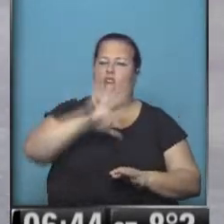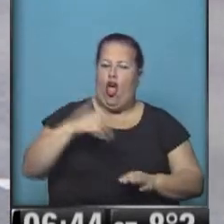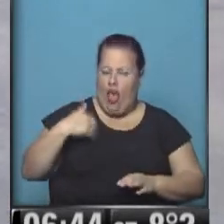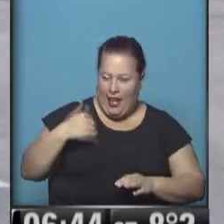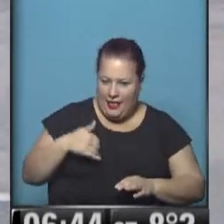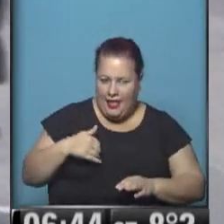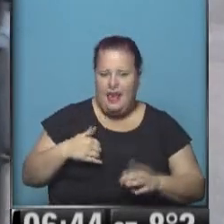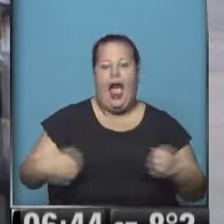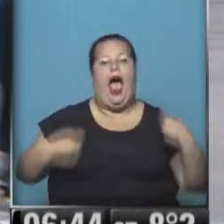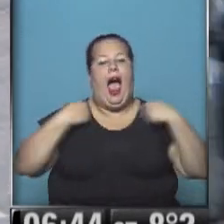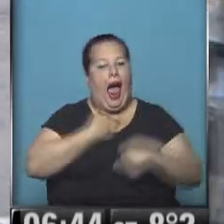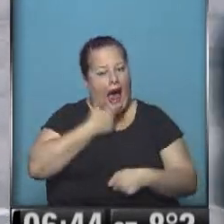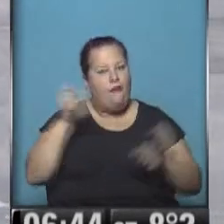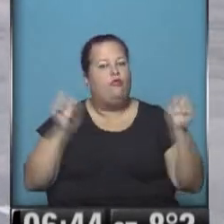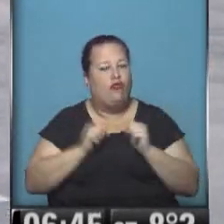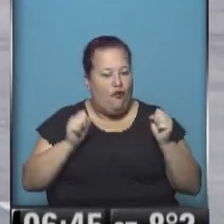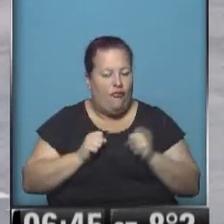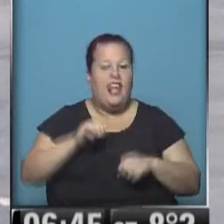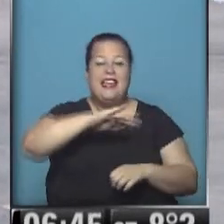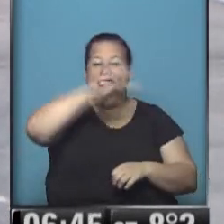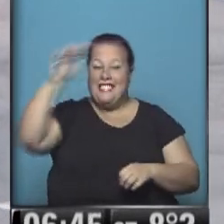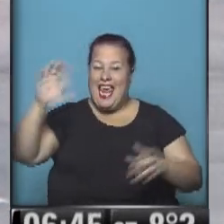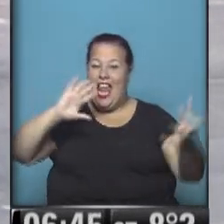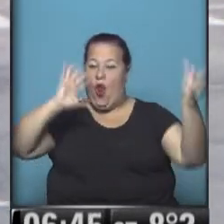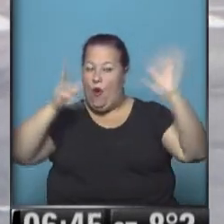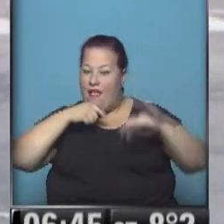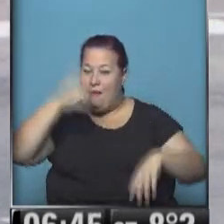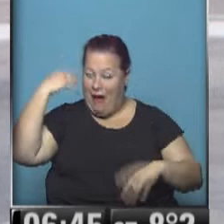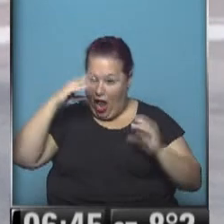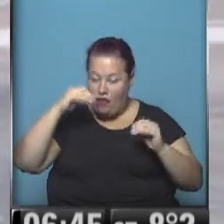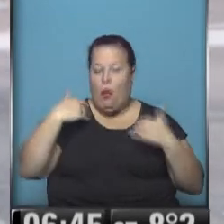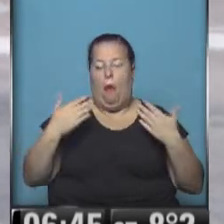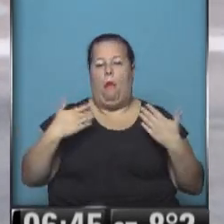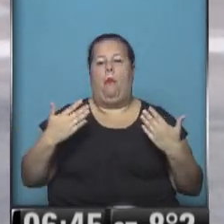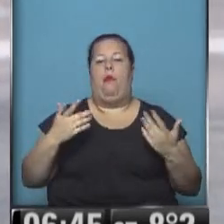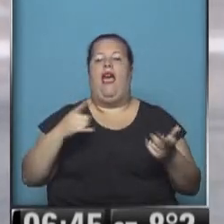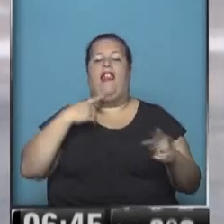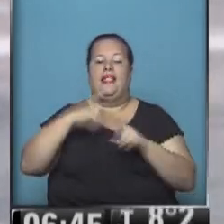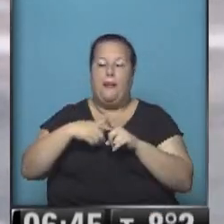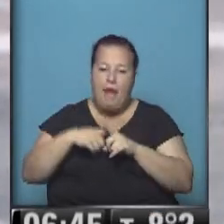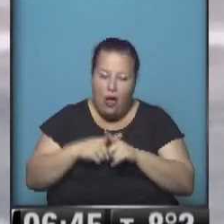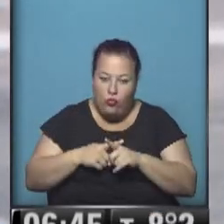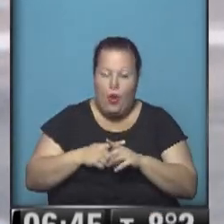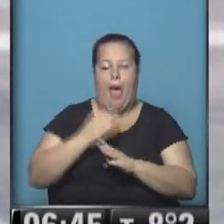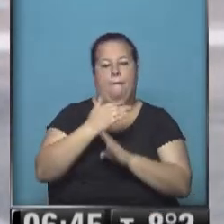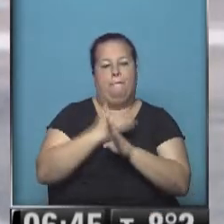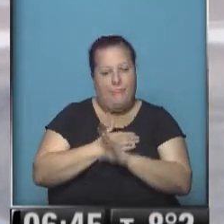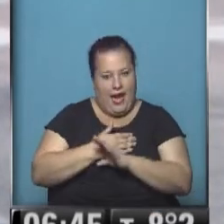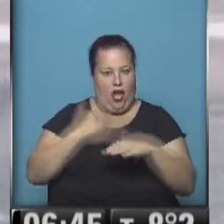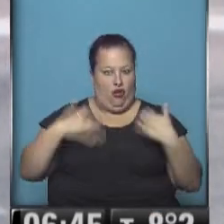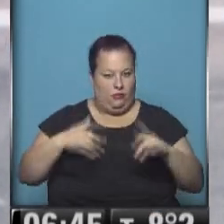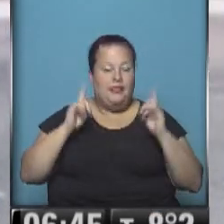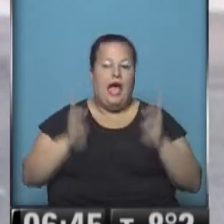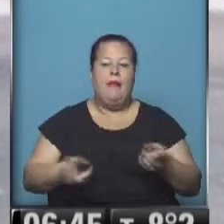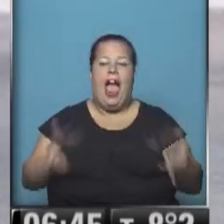a los abrigos que hace frío que el cielo despejado durante la noche permitió que la temperatura descienda y mucho además